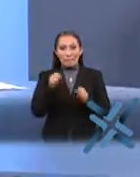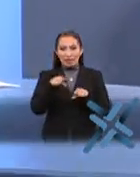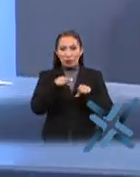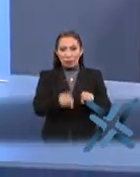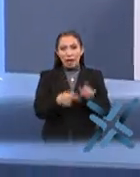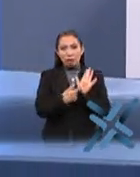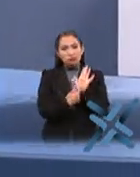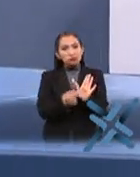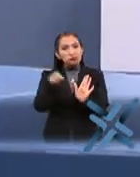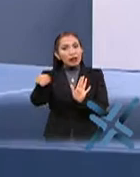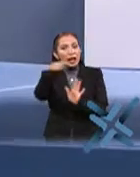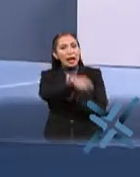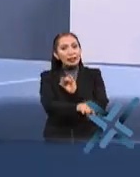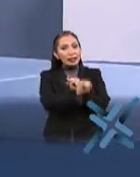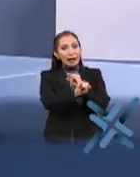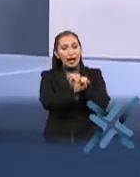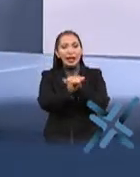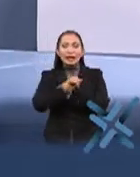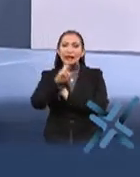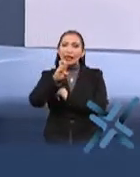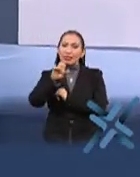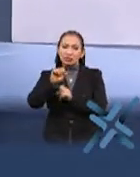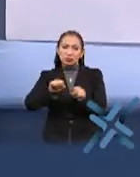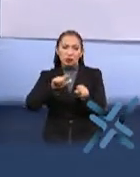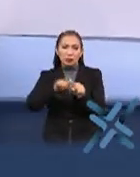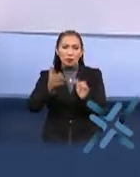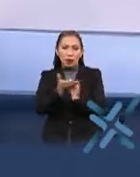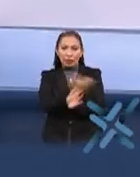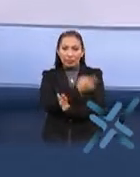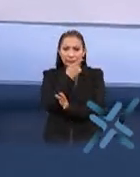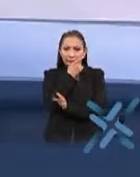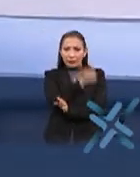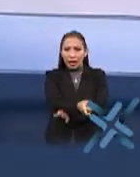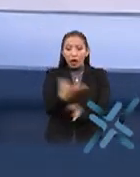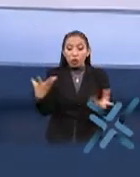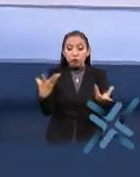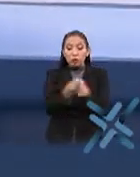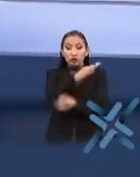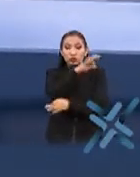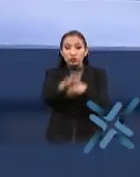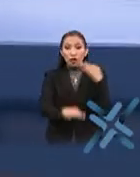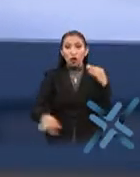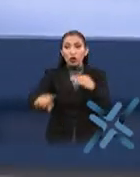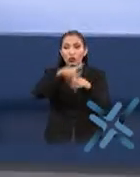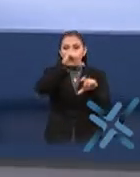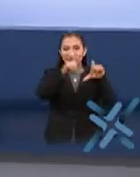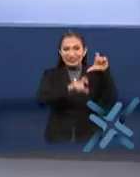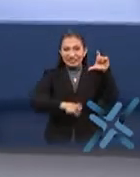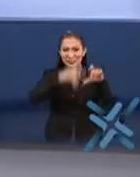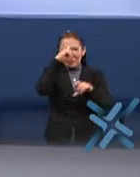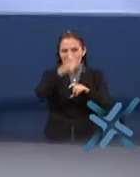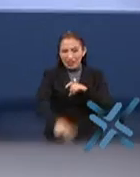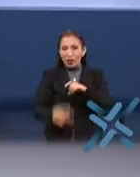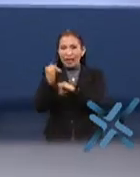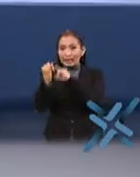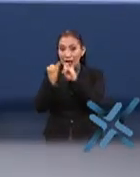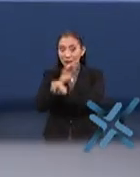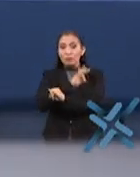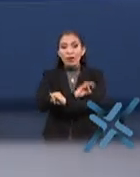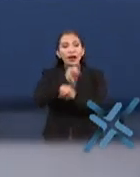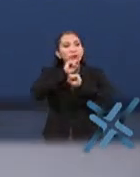ponerlas a disposición de medios digitales y redes sociales, como ya se los presentamos, en conjunto a todos los medios nacionales e internacionales para que